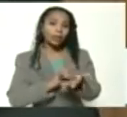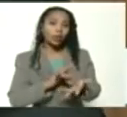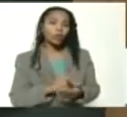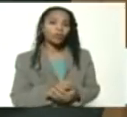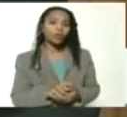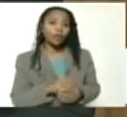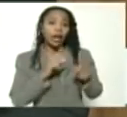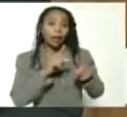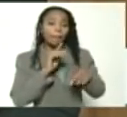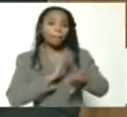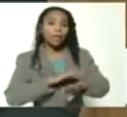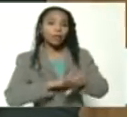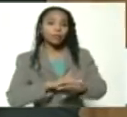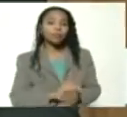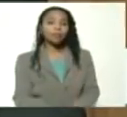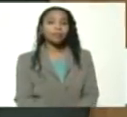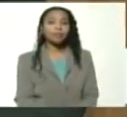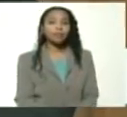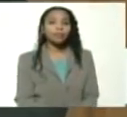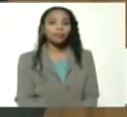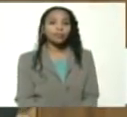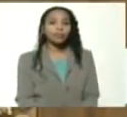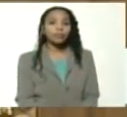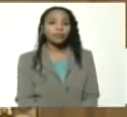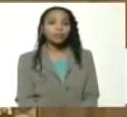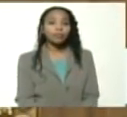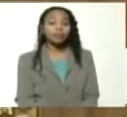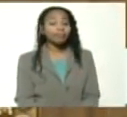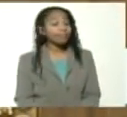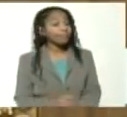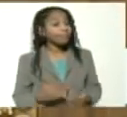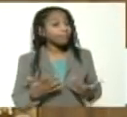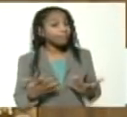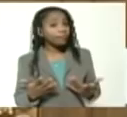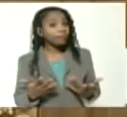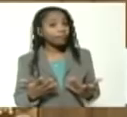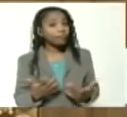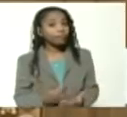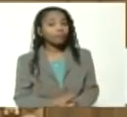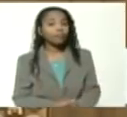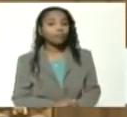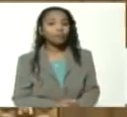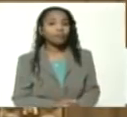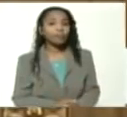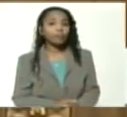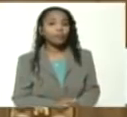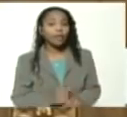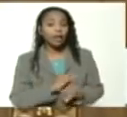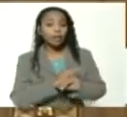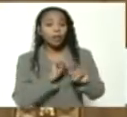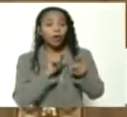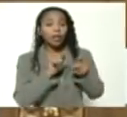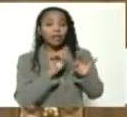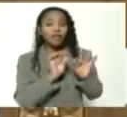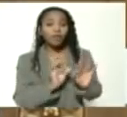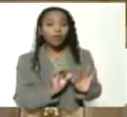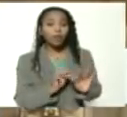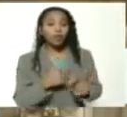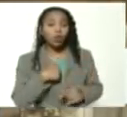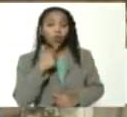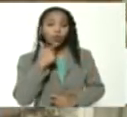en dichos hechos. Por lo tanto, terminando esta parte, tengo que